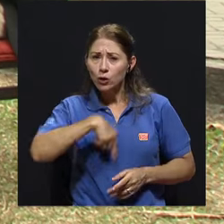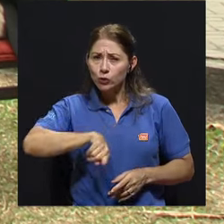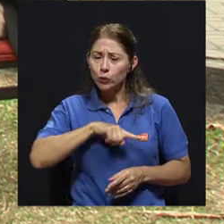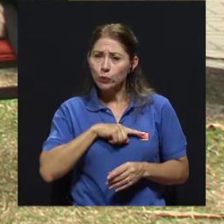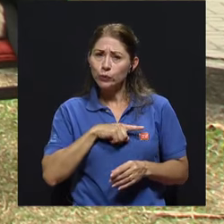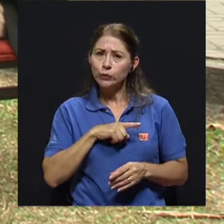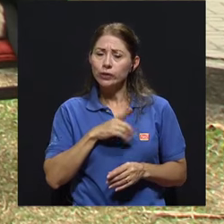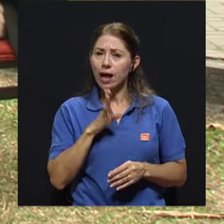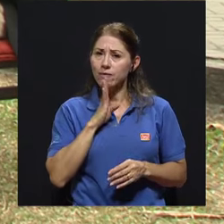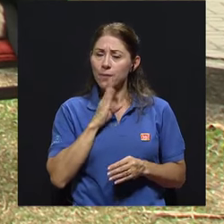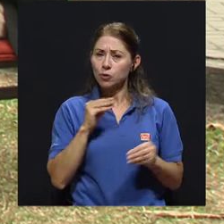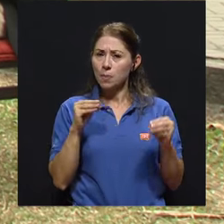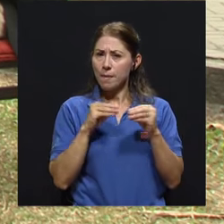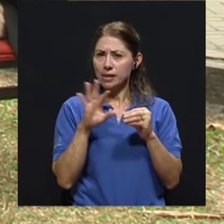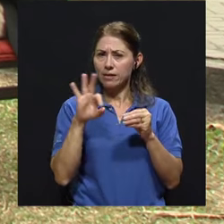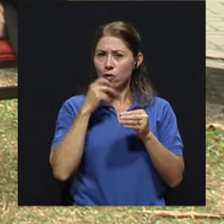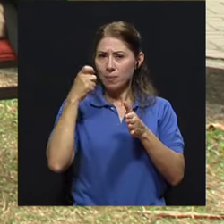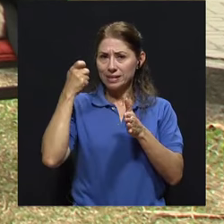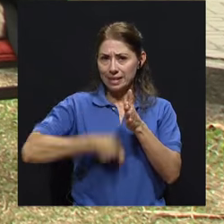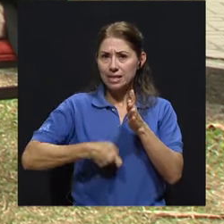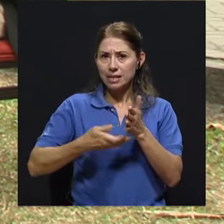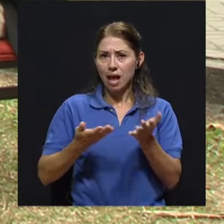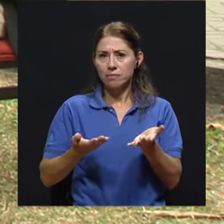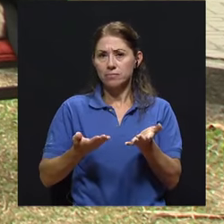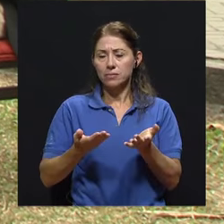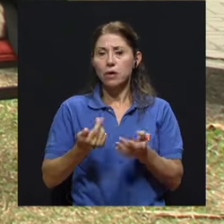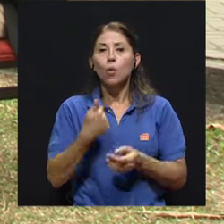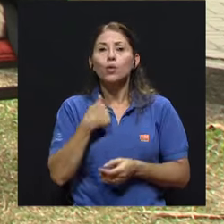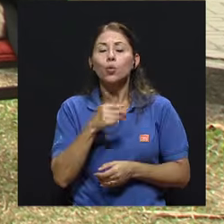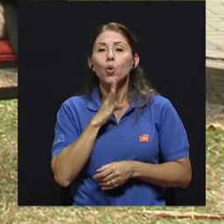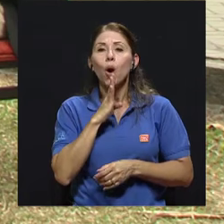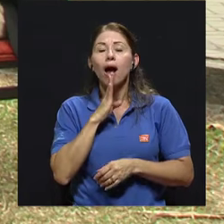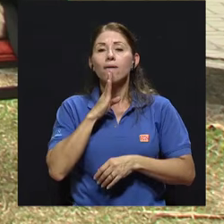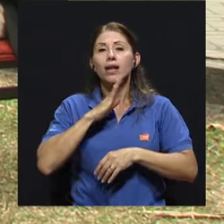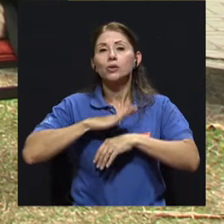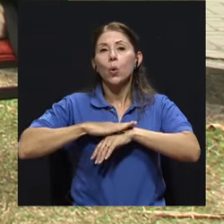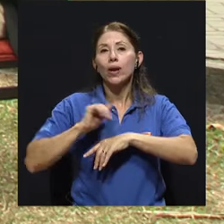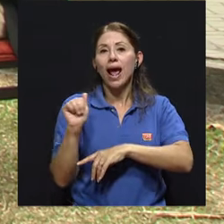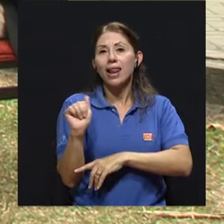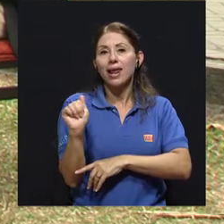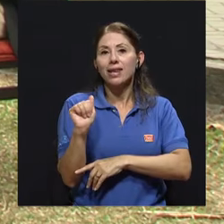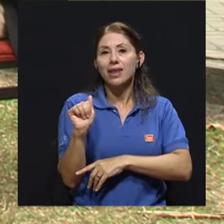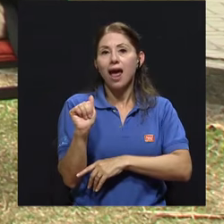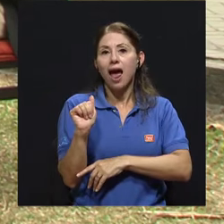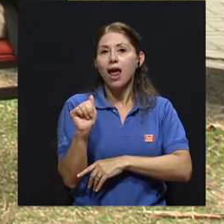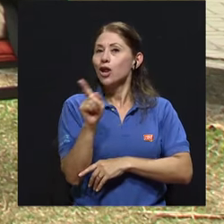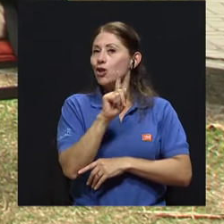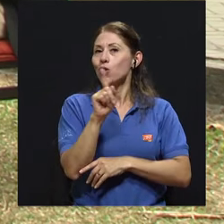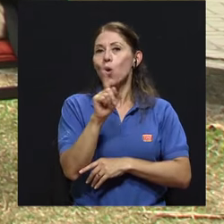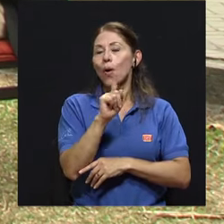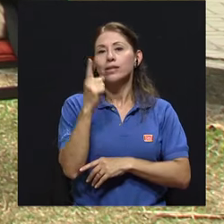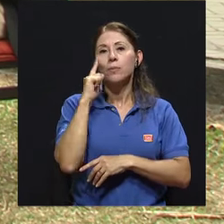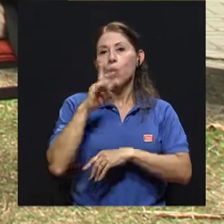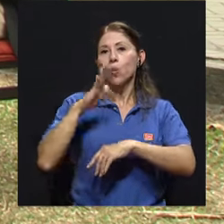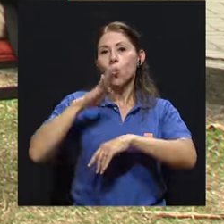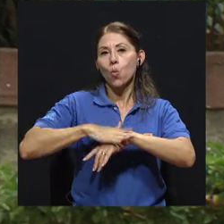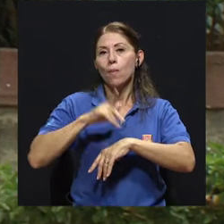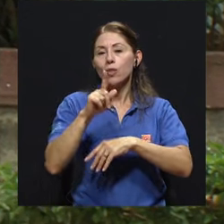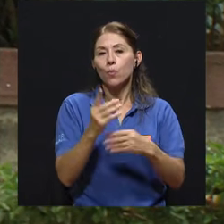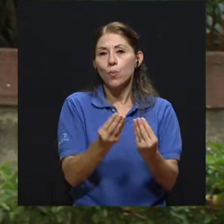estrictamente hablando, pues realmente cuando uno habla de una alergia, no está hablando, el responsable no es un